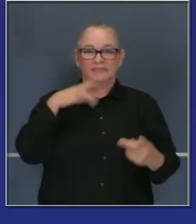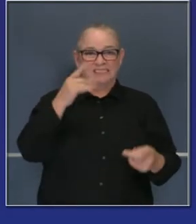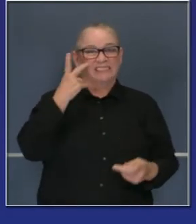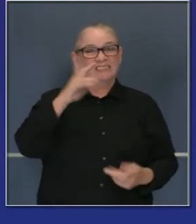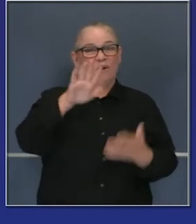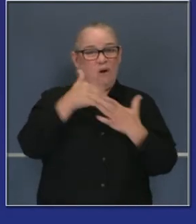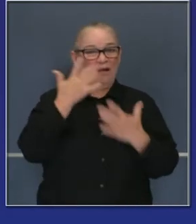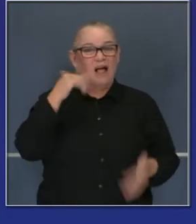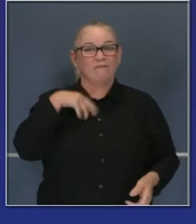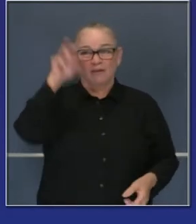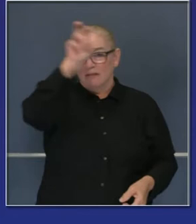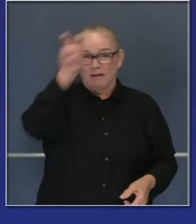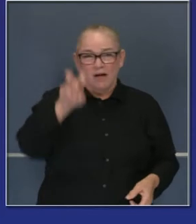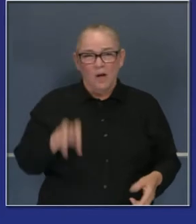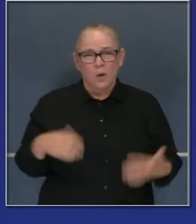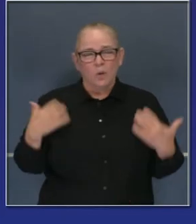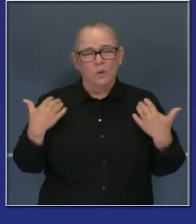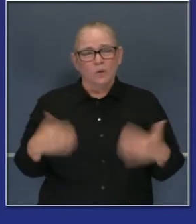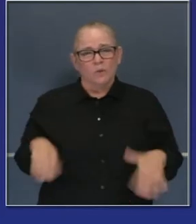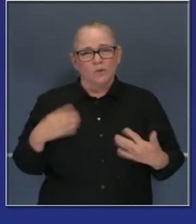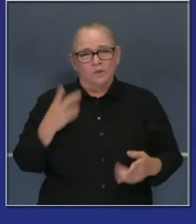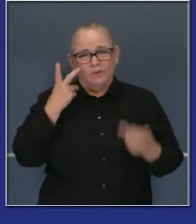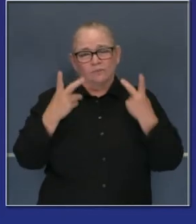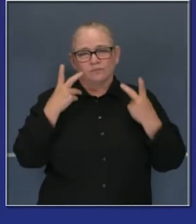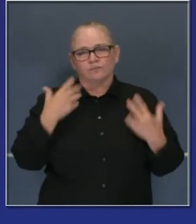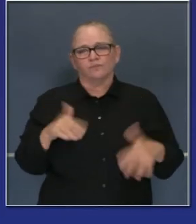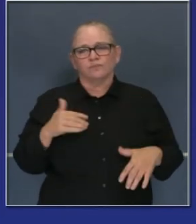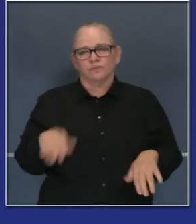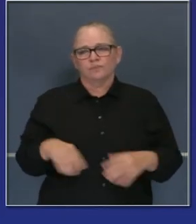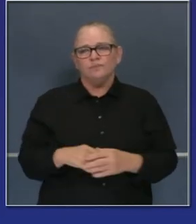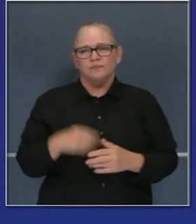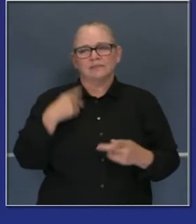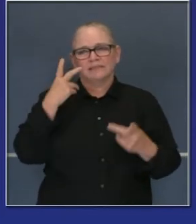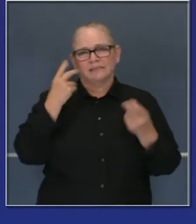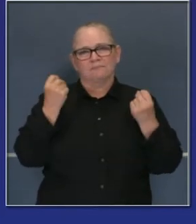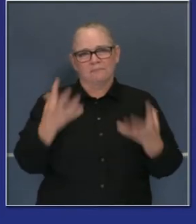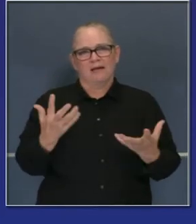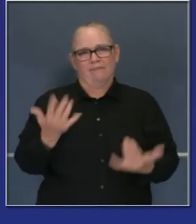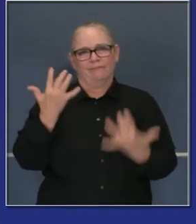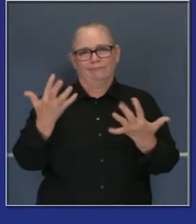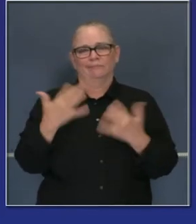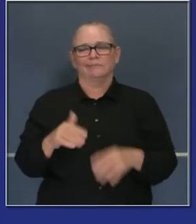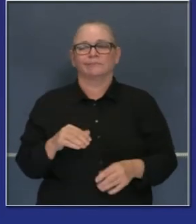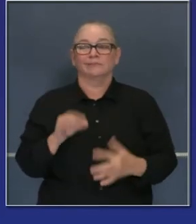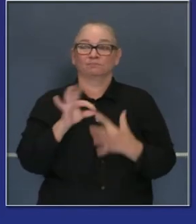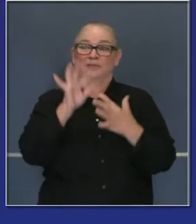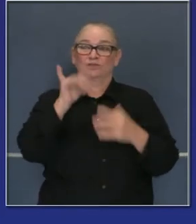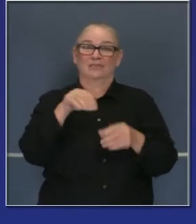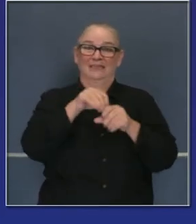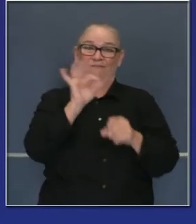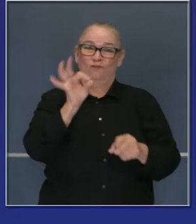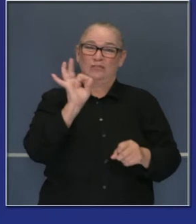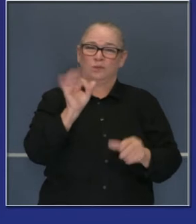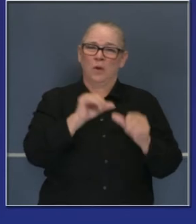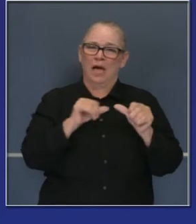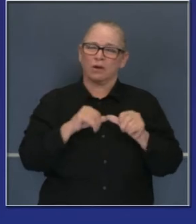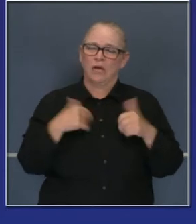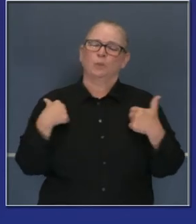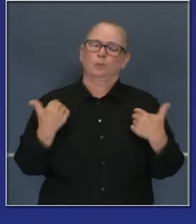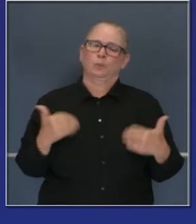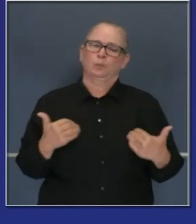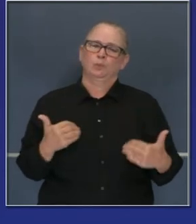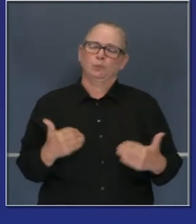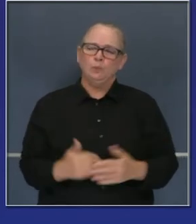y lo ven a través de todo el estado pero particularmente era más visible acerca de ese incendio clic en el condado de fresno ayer